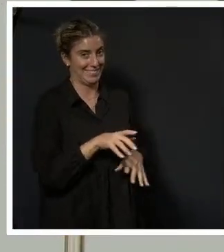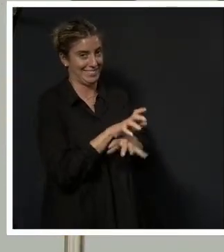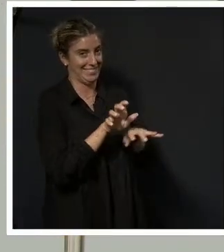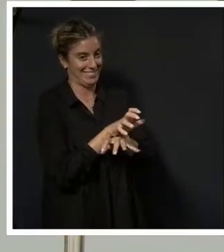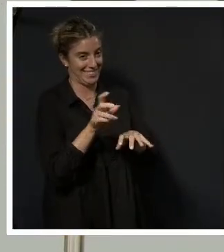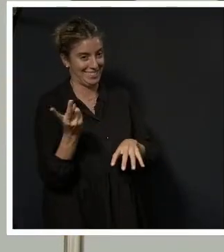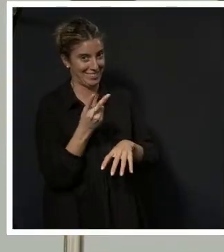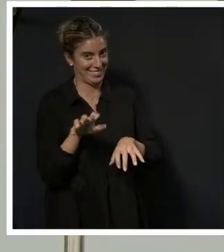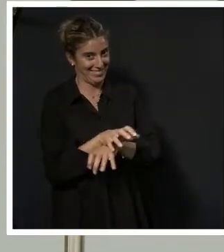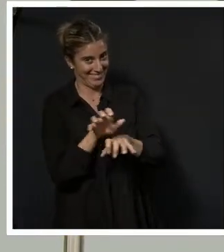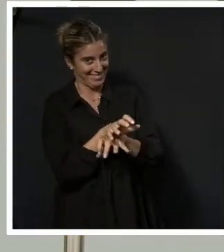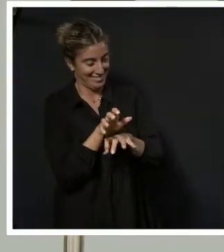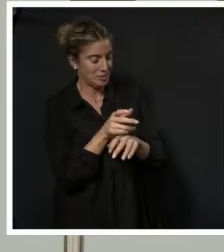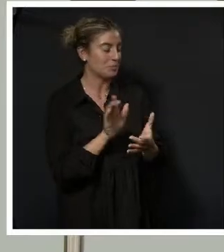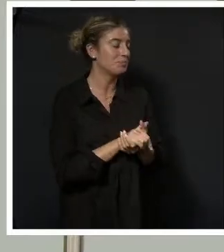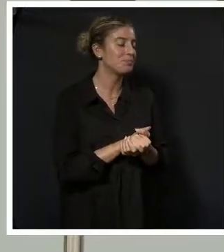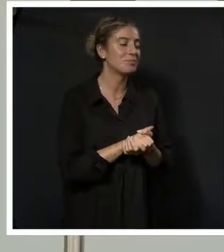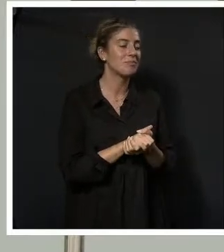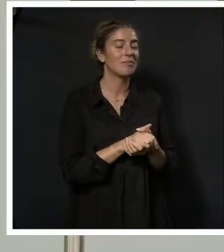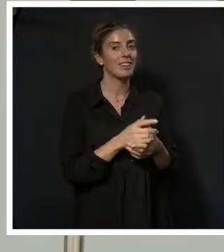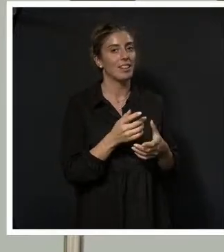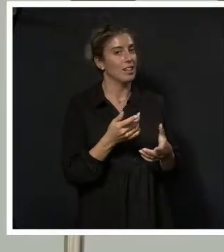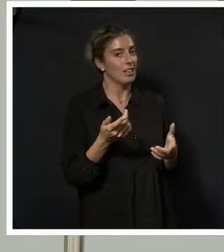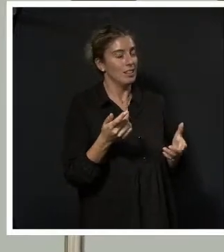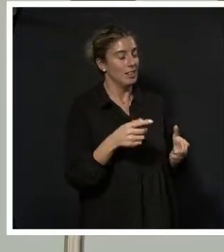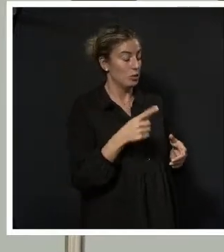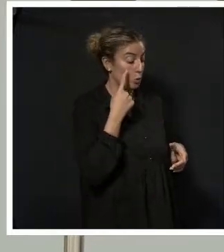le va conmigo muchos años